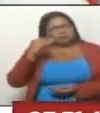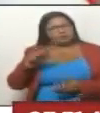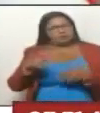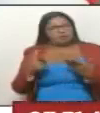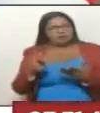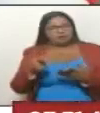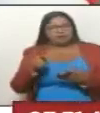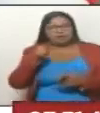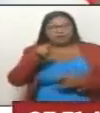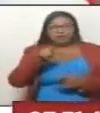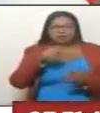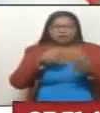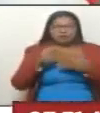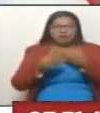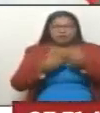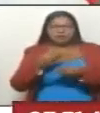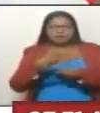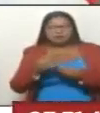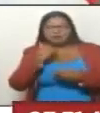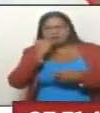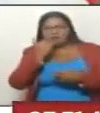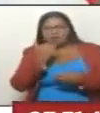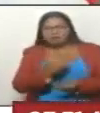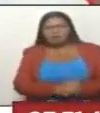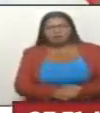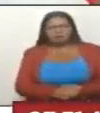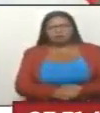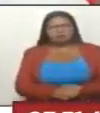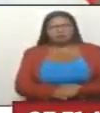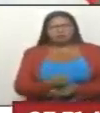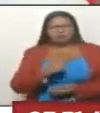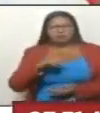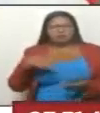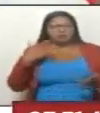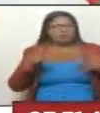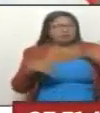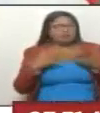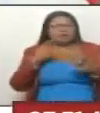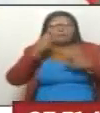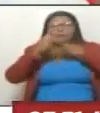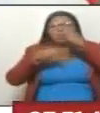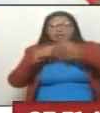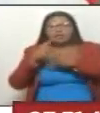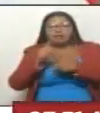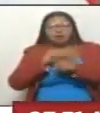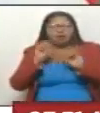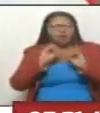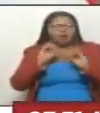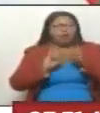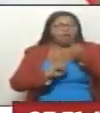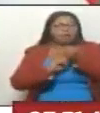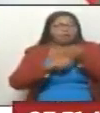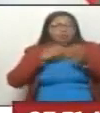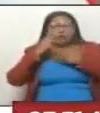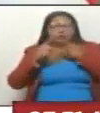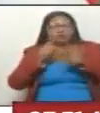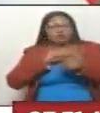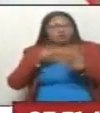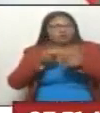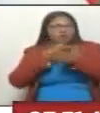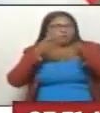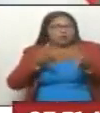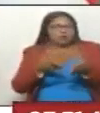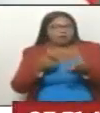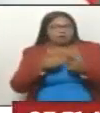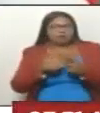a doblar de alguna manera la actividad política o el respaldo político al gobierno. Y fue al revés.